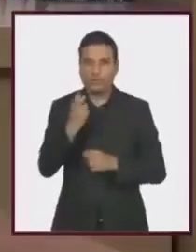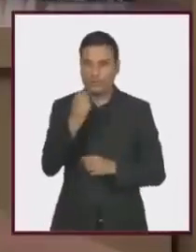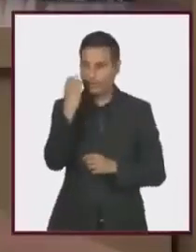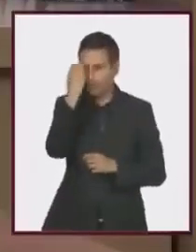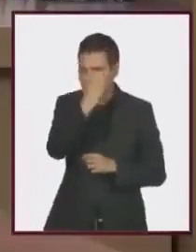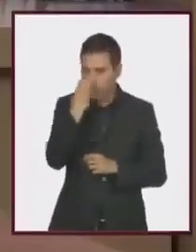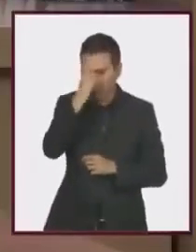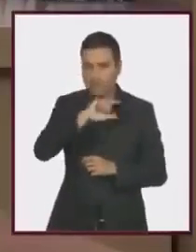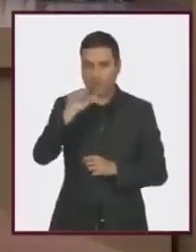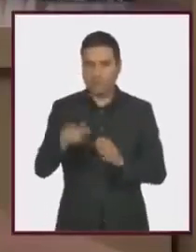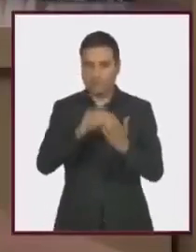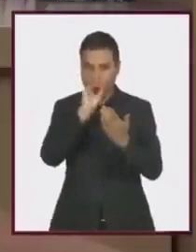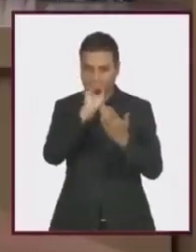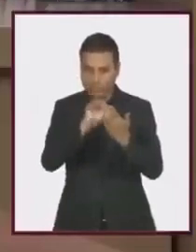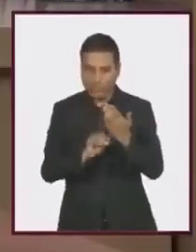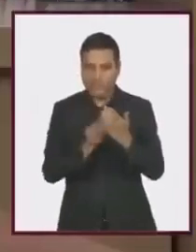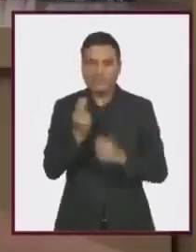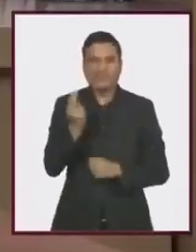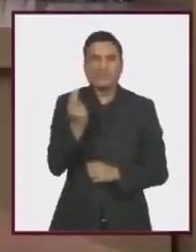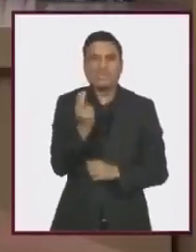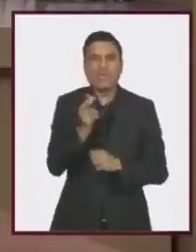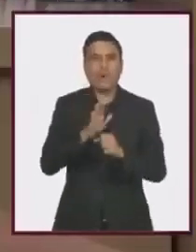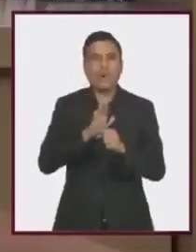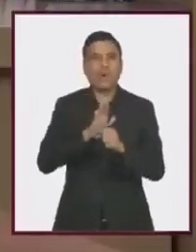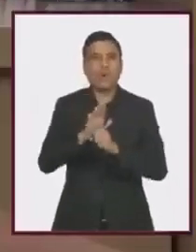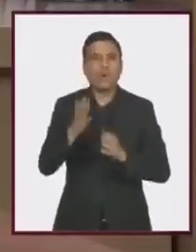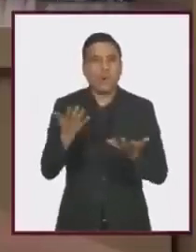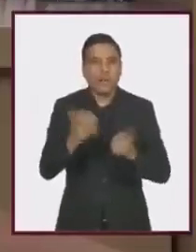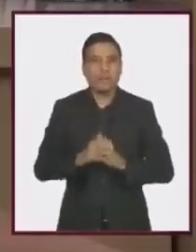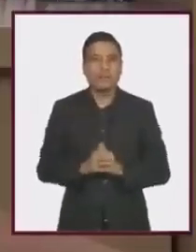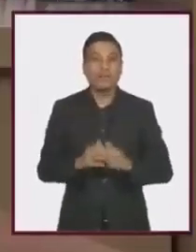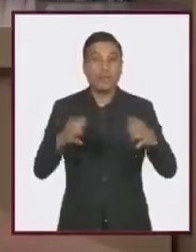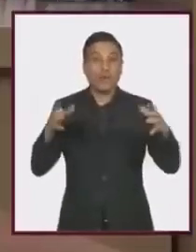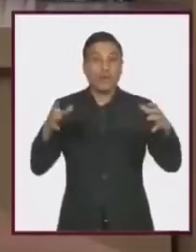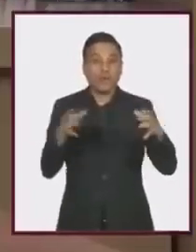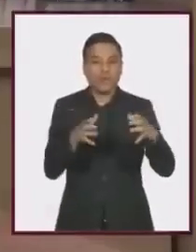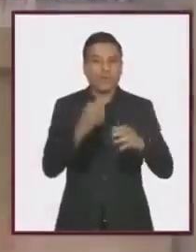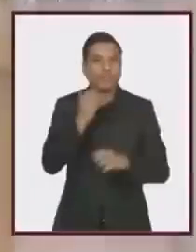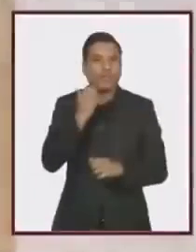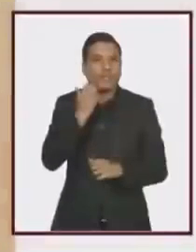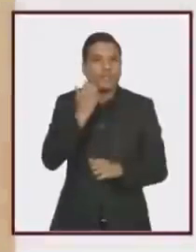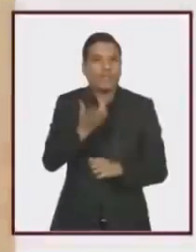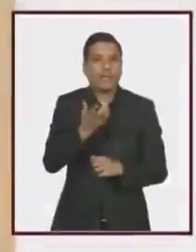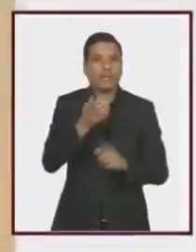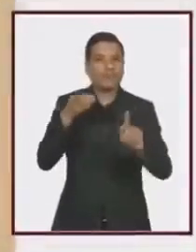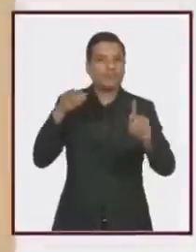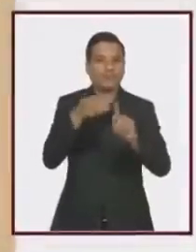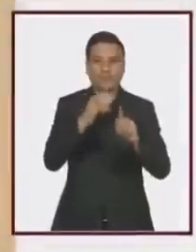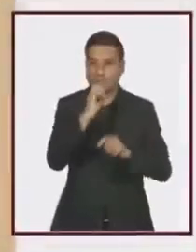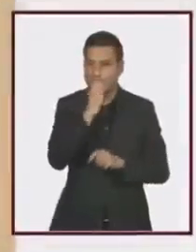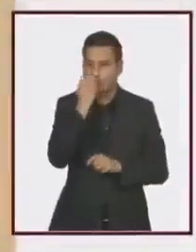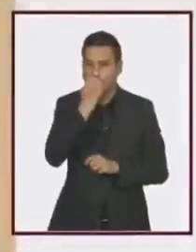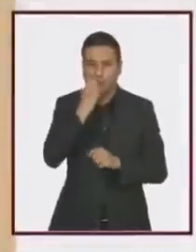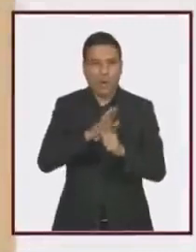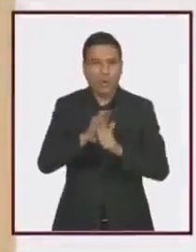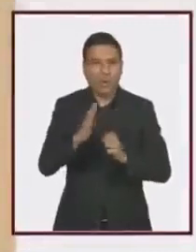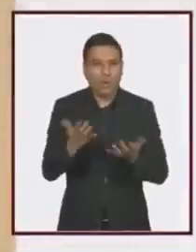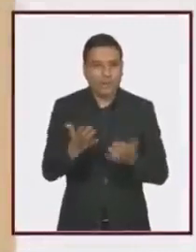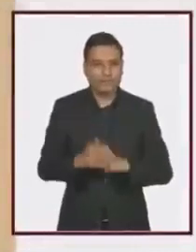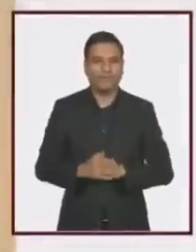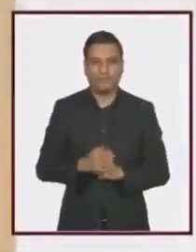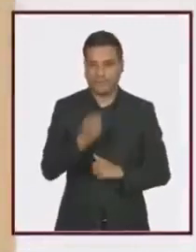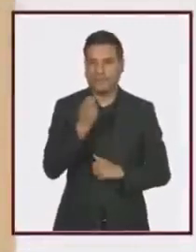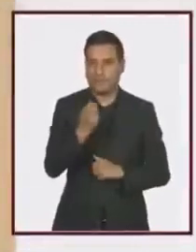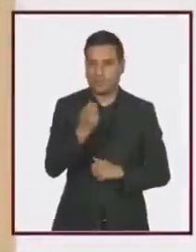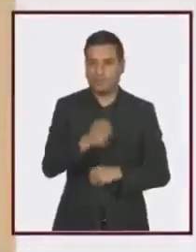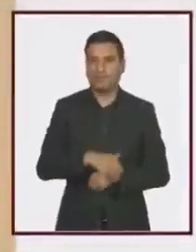necesidades y las expectativas que la comunidad tiene con respecto a la escuela. Y el cuarto rasgo del perfil